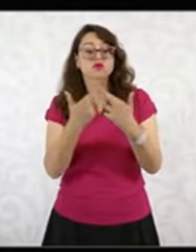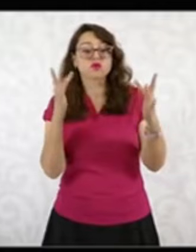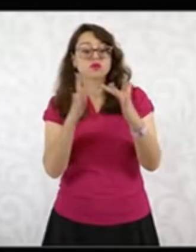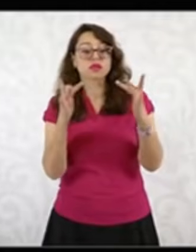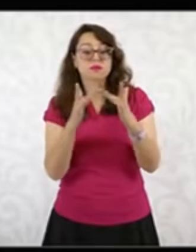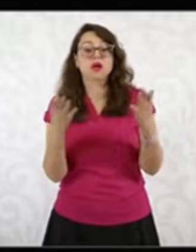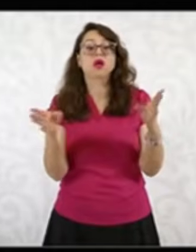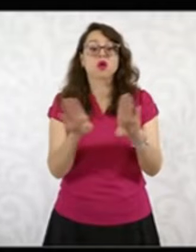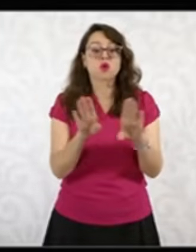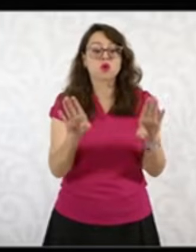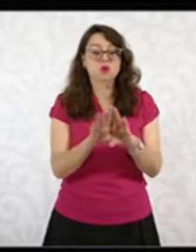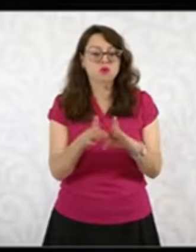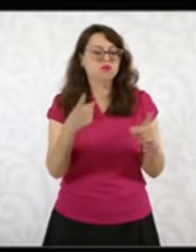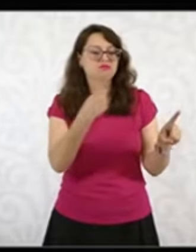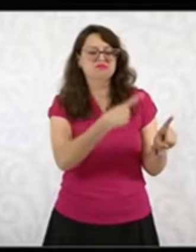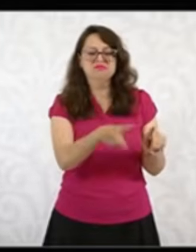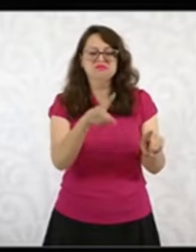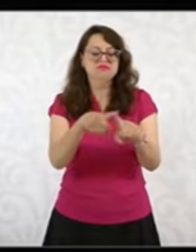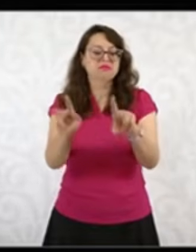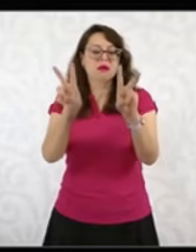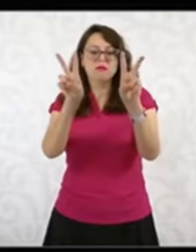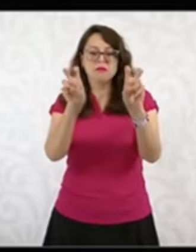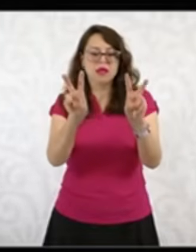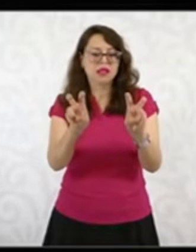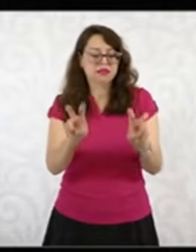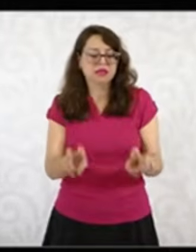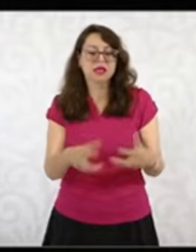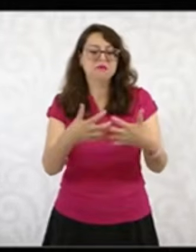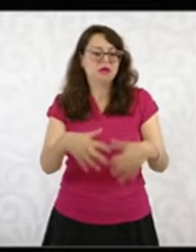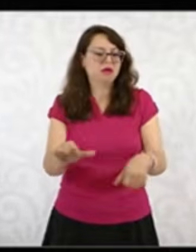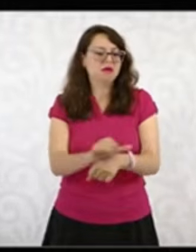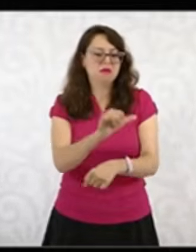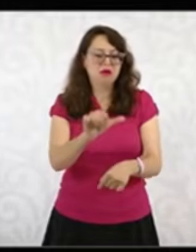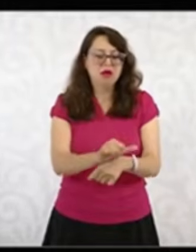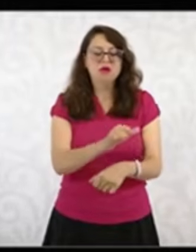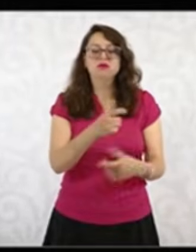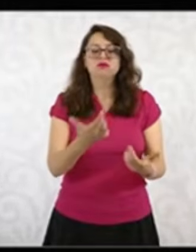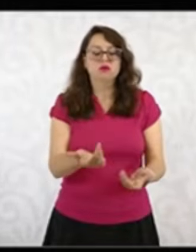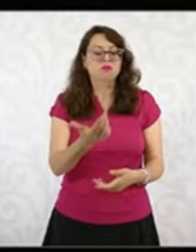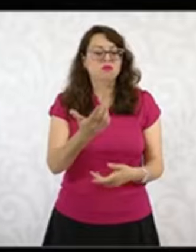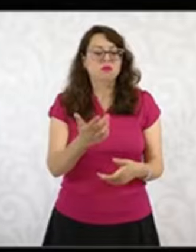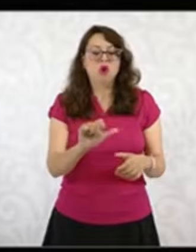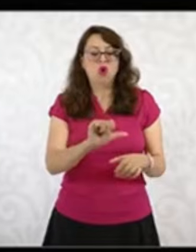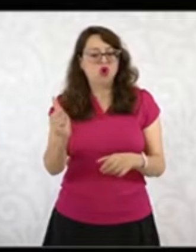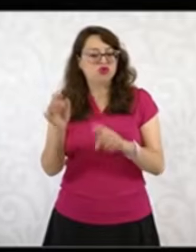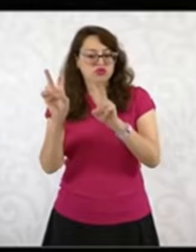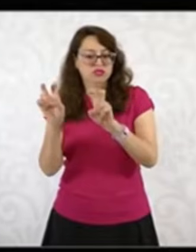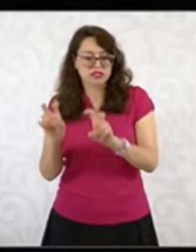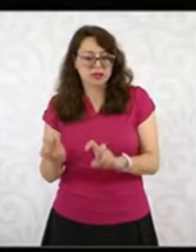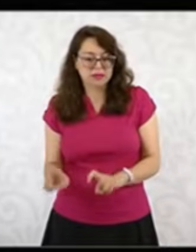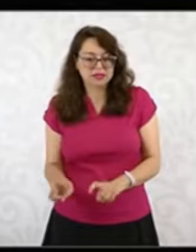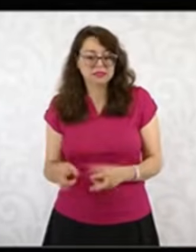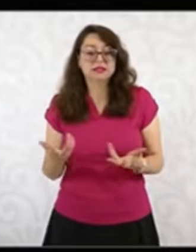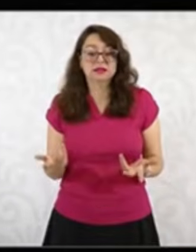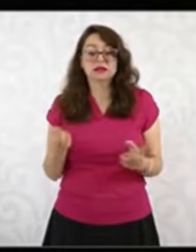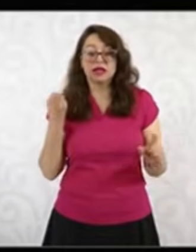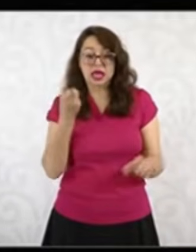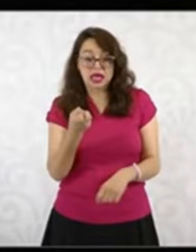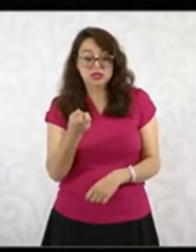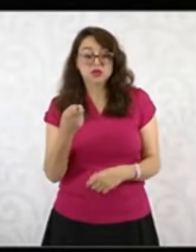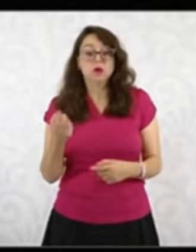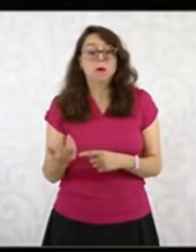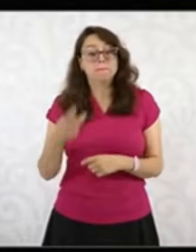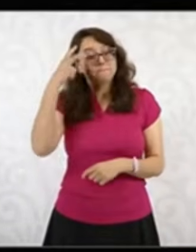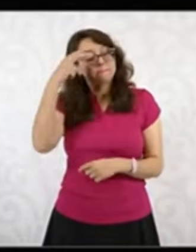seguridad económica, agricultura, desde luego la industria automotriz y otros temas muy relevantes. México presentó sus puntos